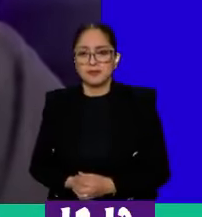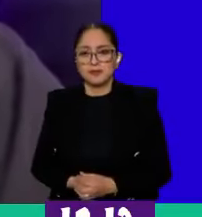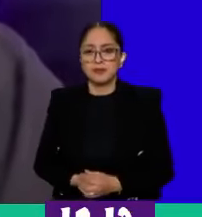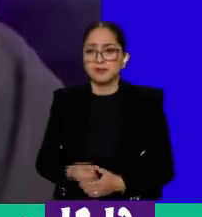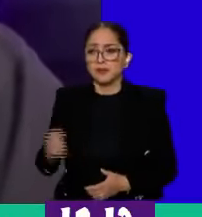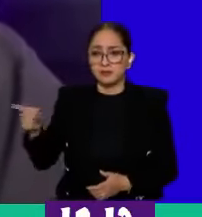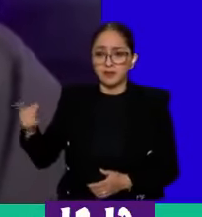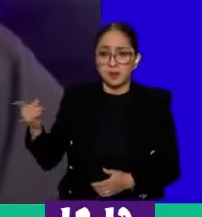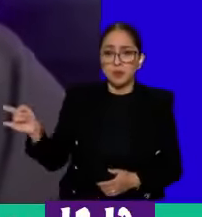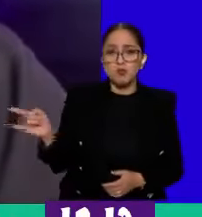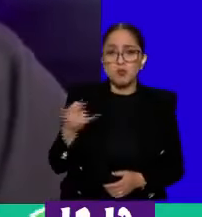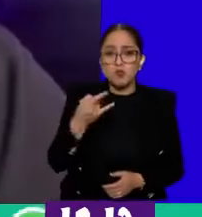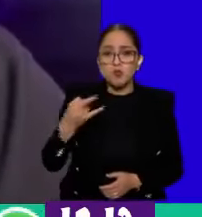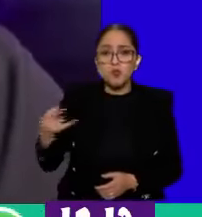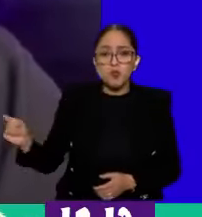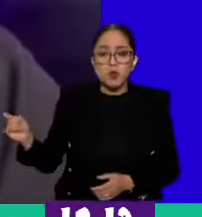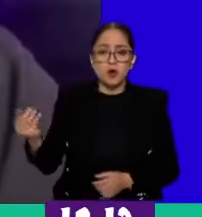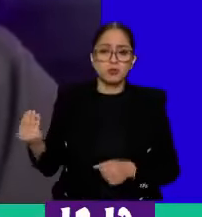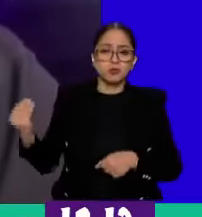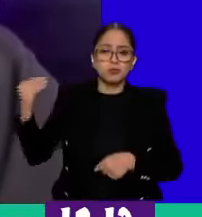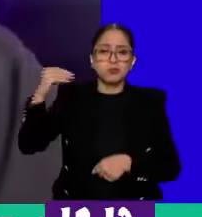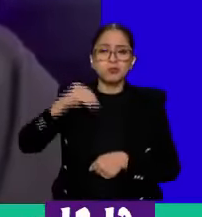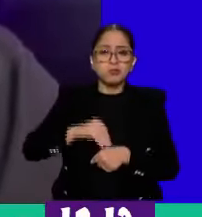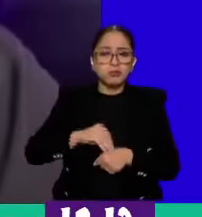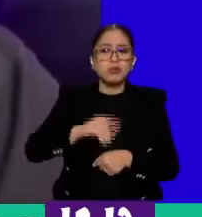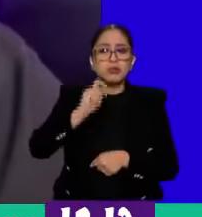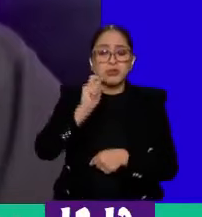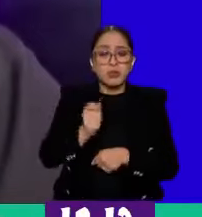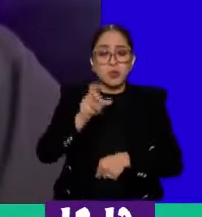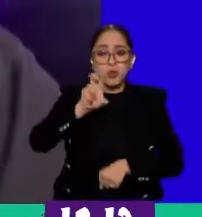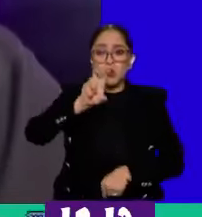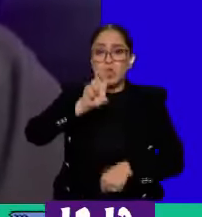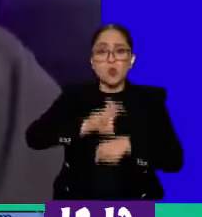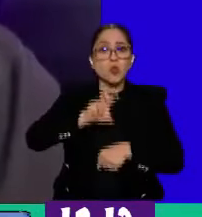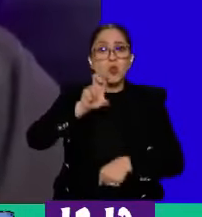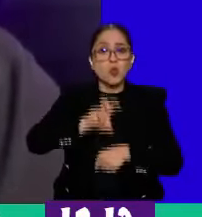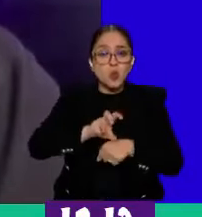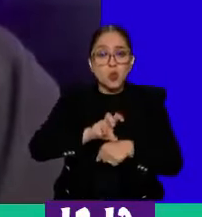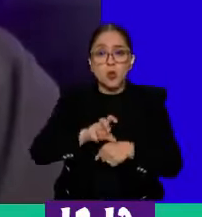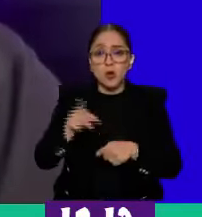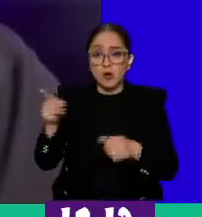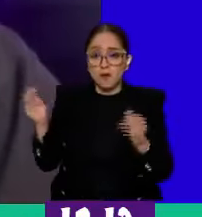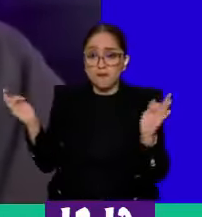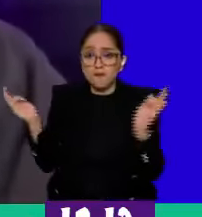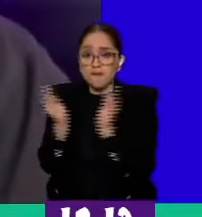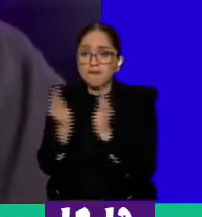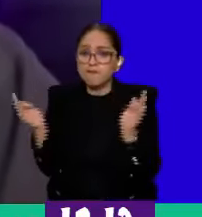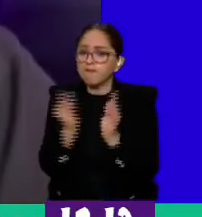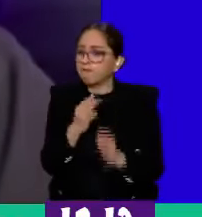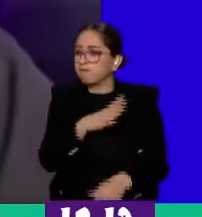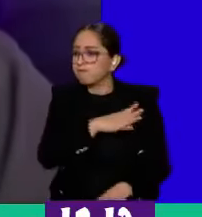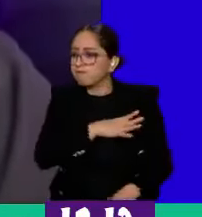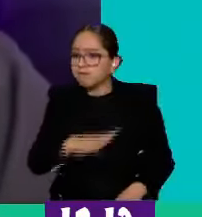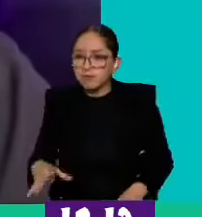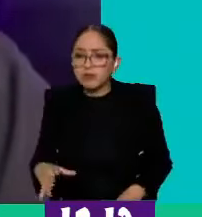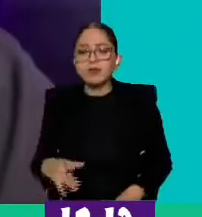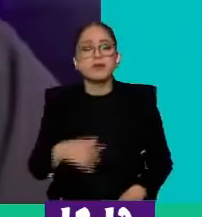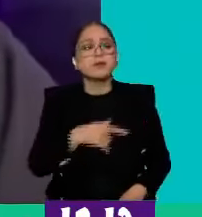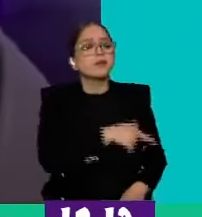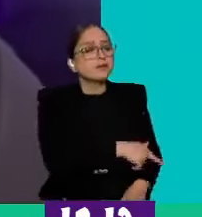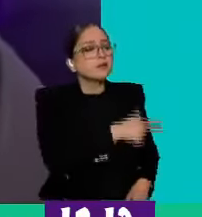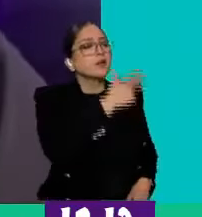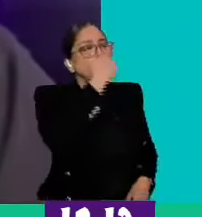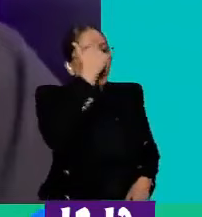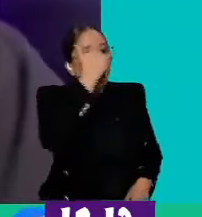debe poner y generalmente viene como para que lo pongas son los huevos. Los huevos no van en la puerta del refrigerador. Con razón me dio catarro el otro día. No